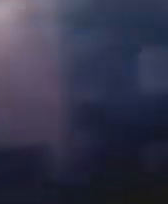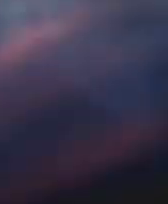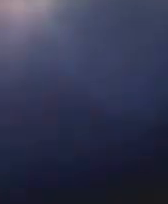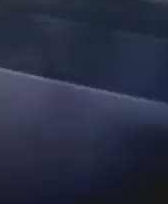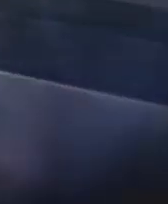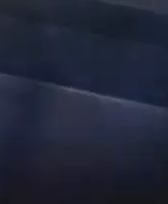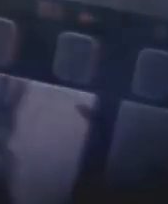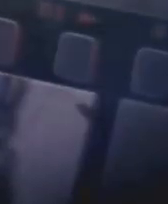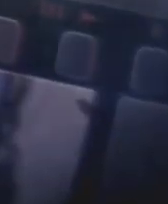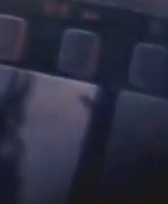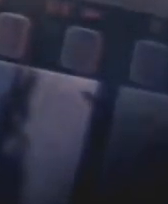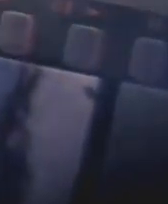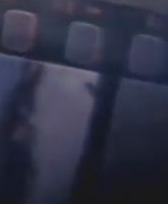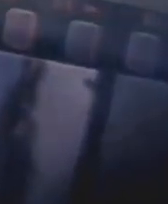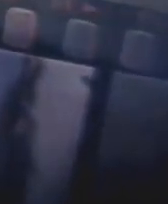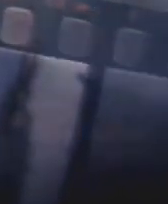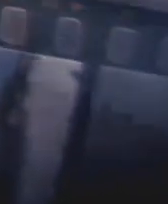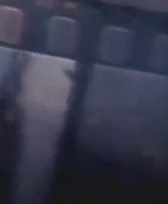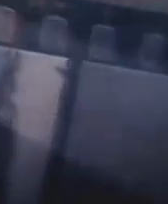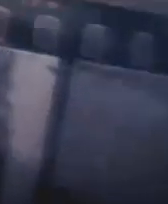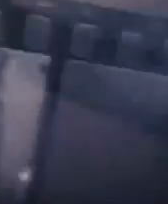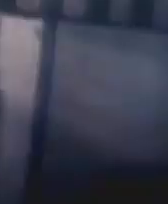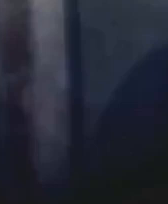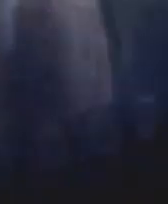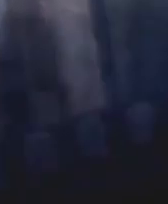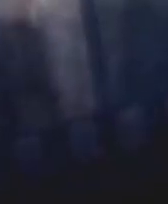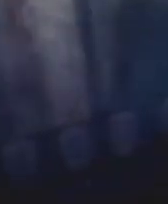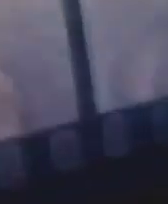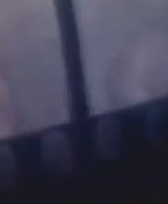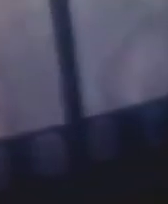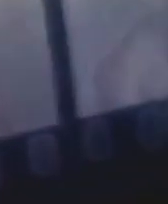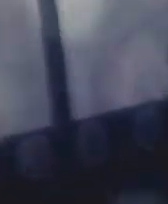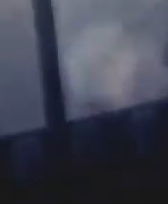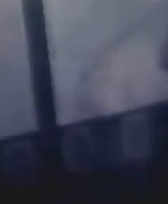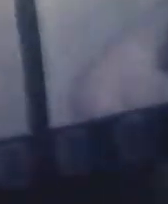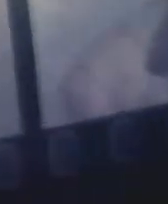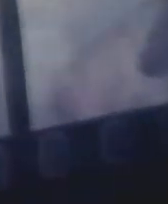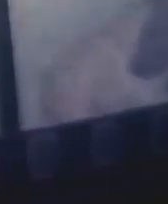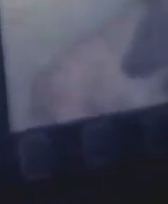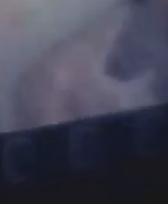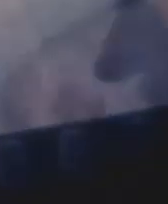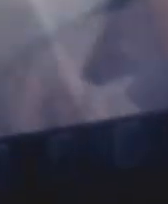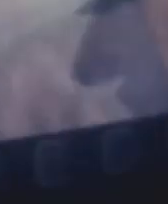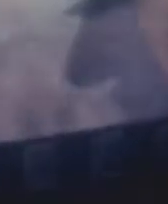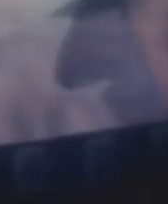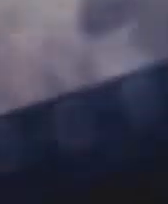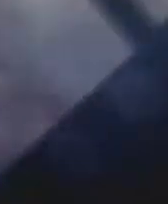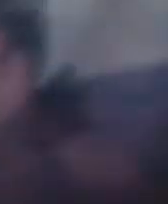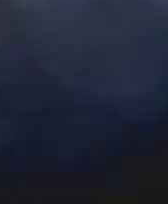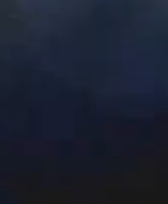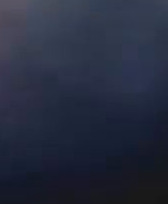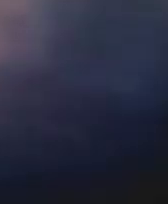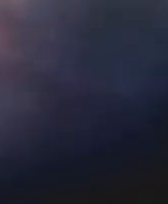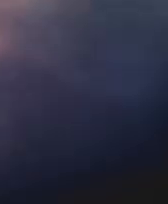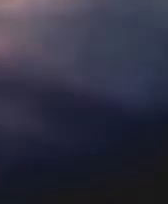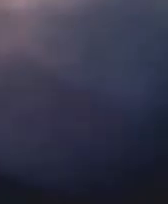¿Van a pagar? La familia Castelar hace un llamado a los secuestradores para que liberen a mi hermano